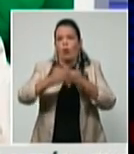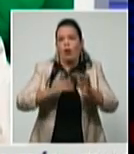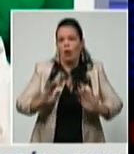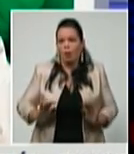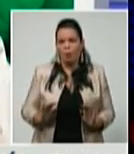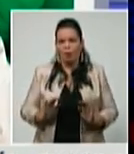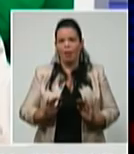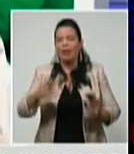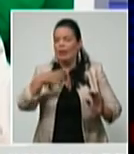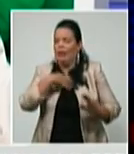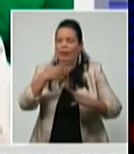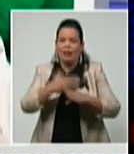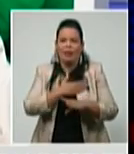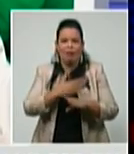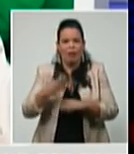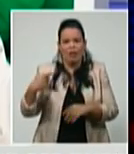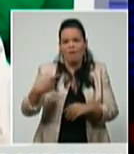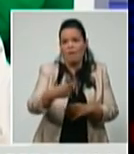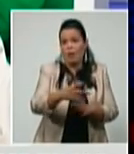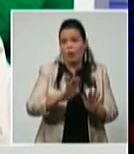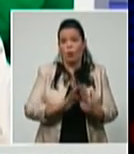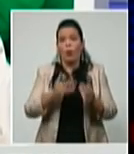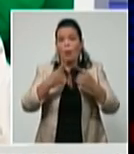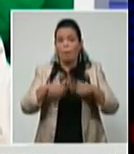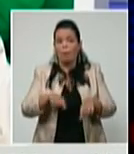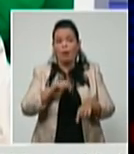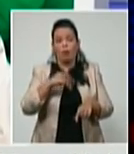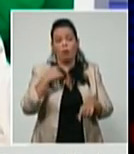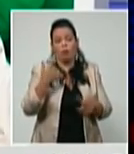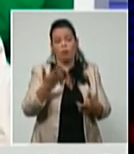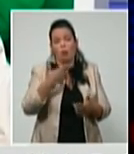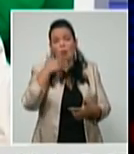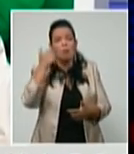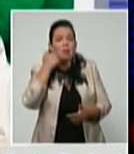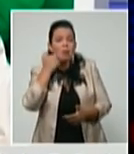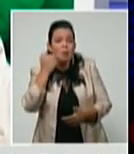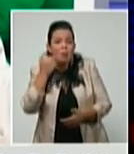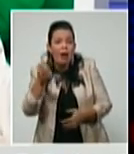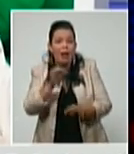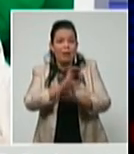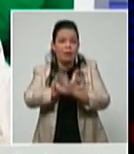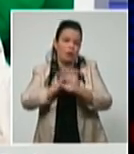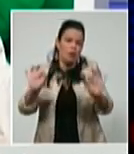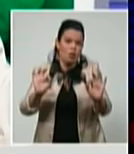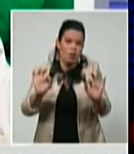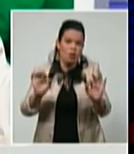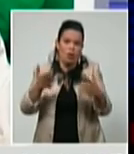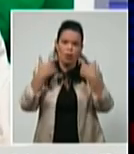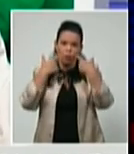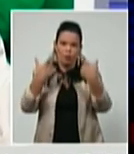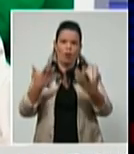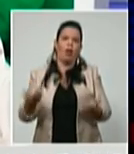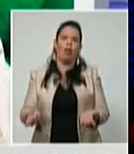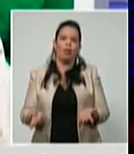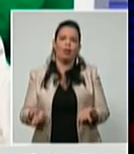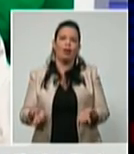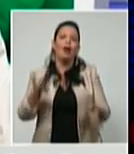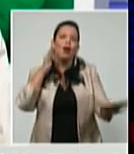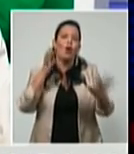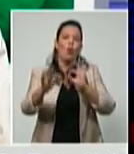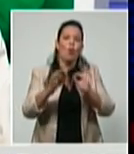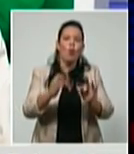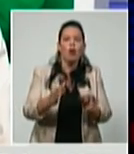Ahora, si me preguntan, lo más importante es la higiene. Para la COVID y para todo, que es otra de las cosas de la